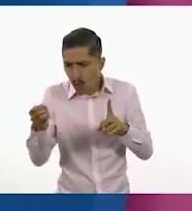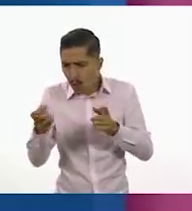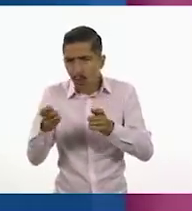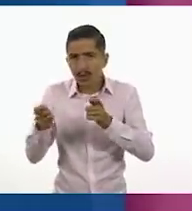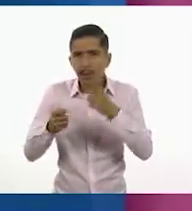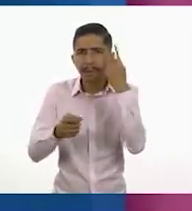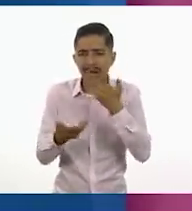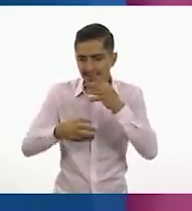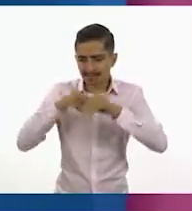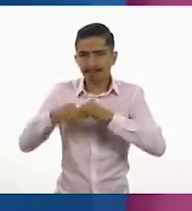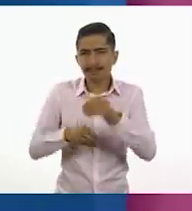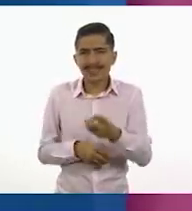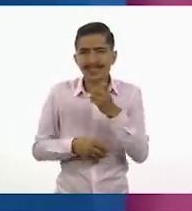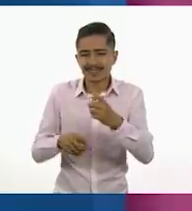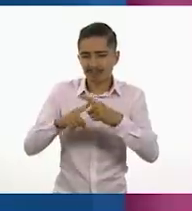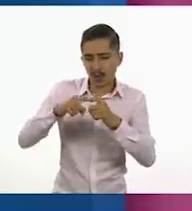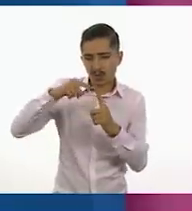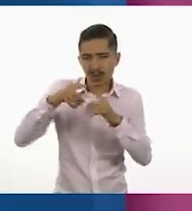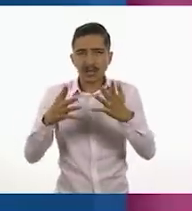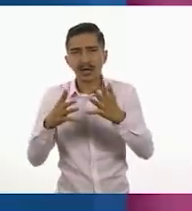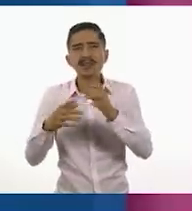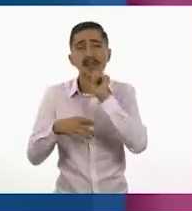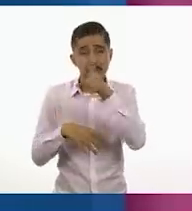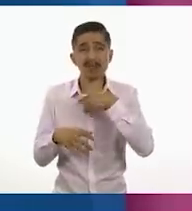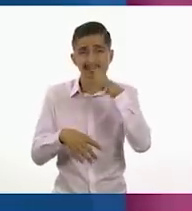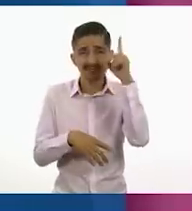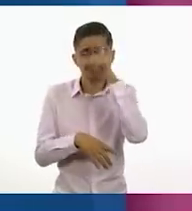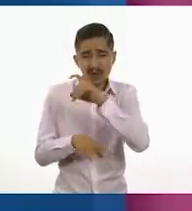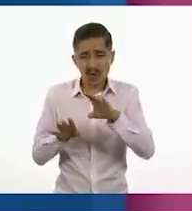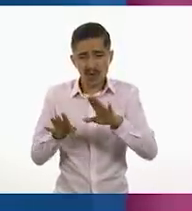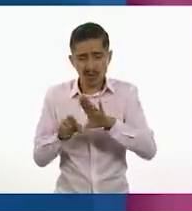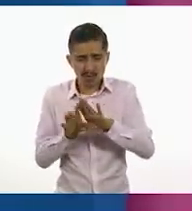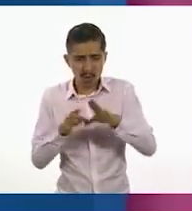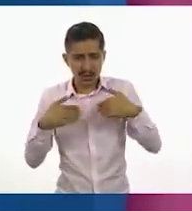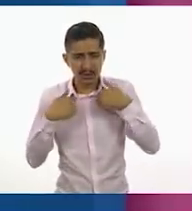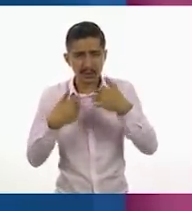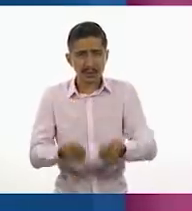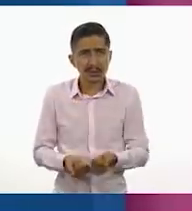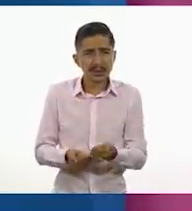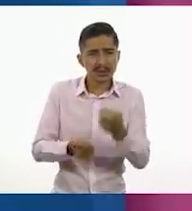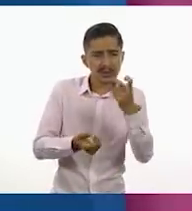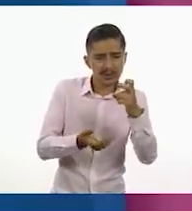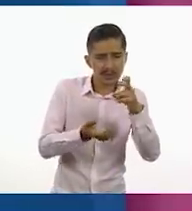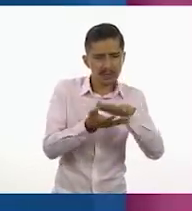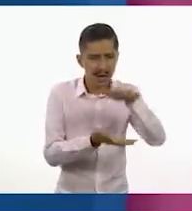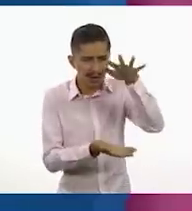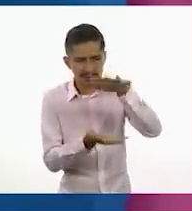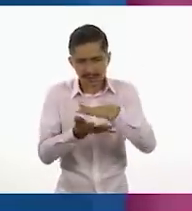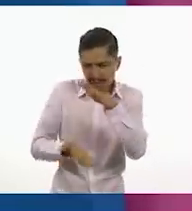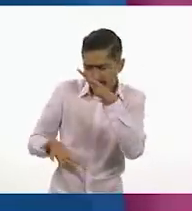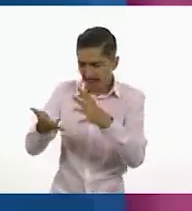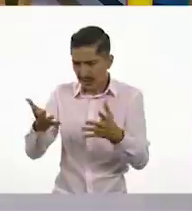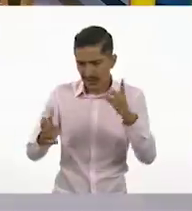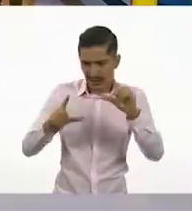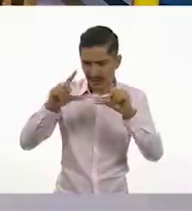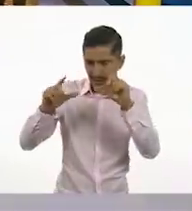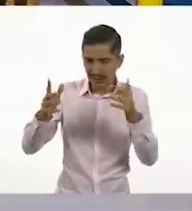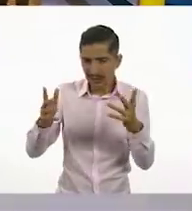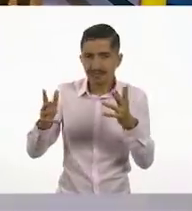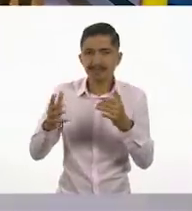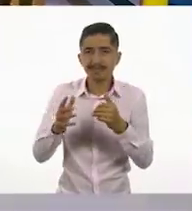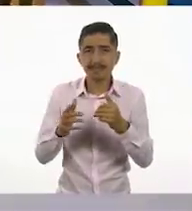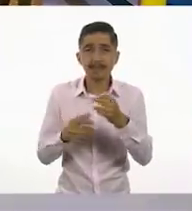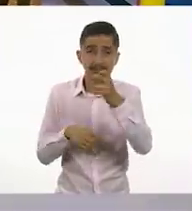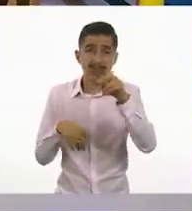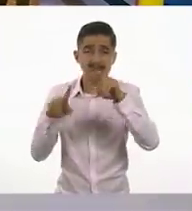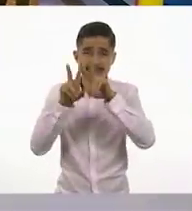estas operaciones. Y también me cuesta trabajo comprender lo que dices de una relación proporcional. Como les he mencionado, son